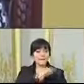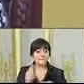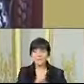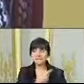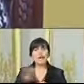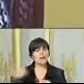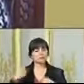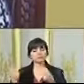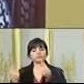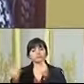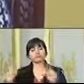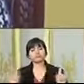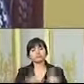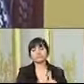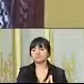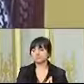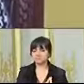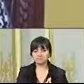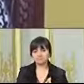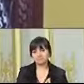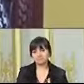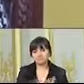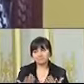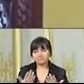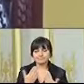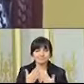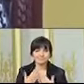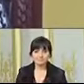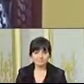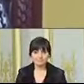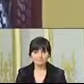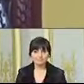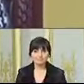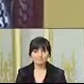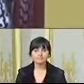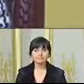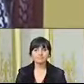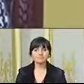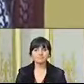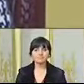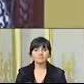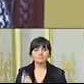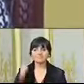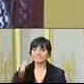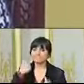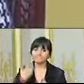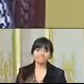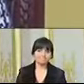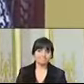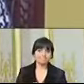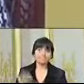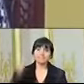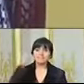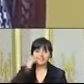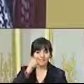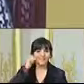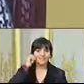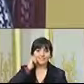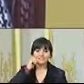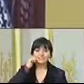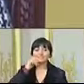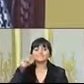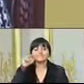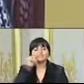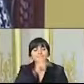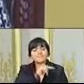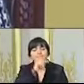y los productores que tienen afectaciones de esta naturaleza siempre son revisados en